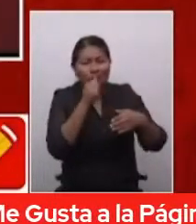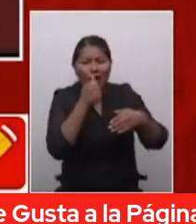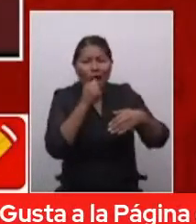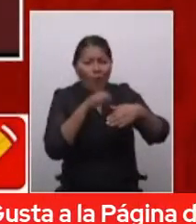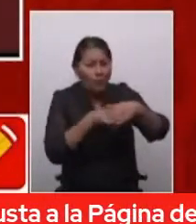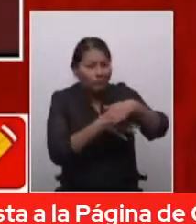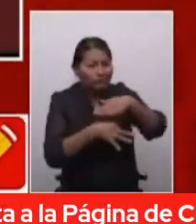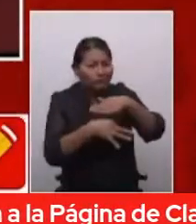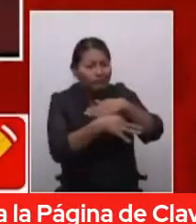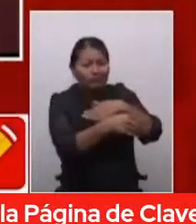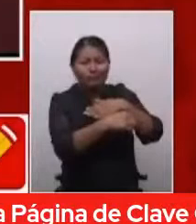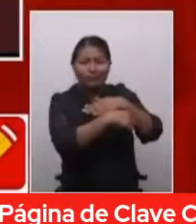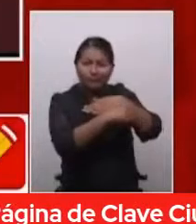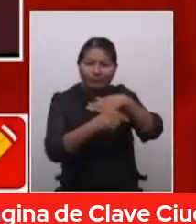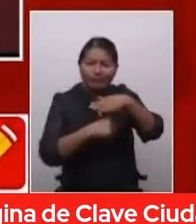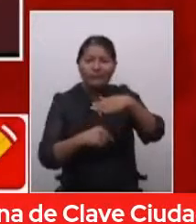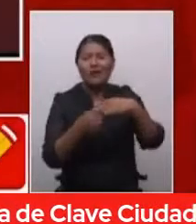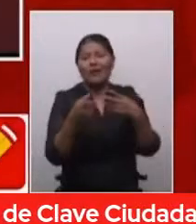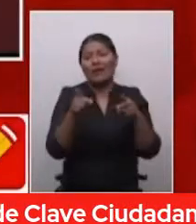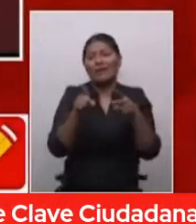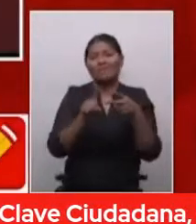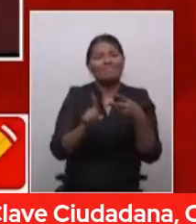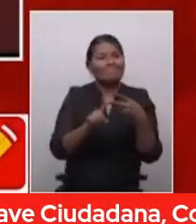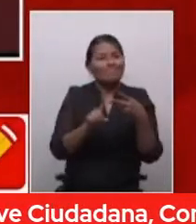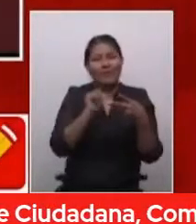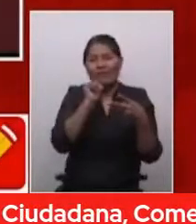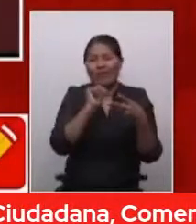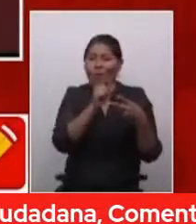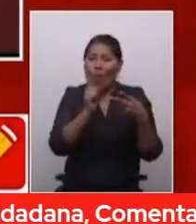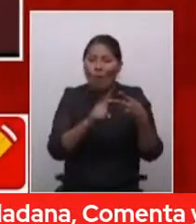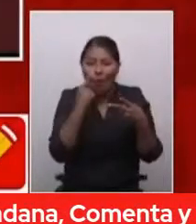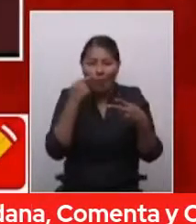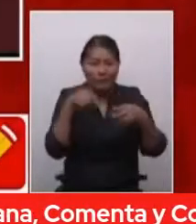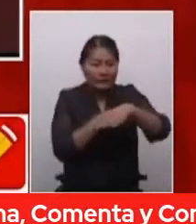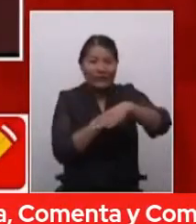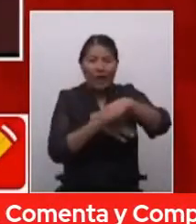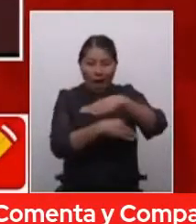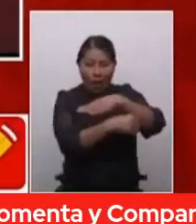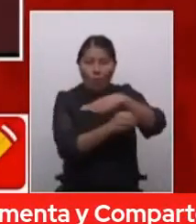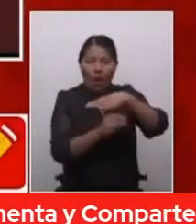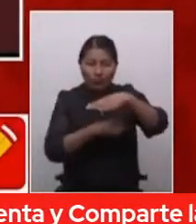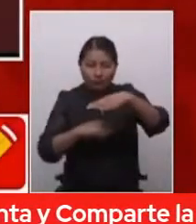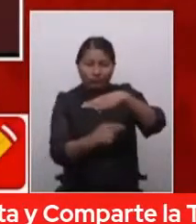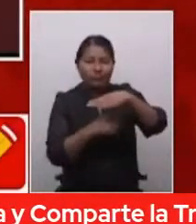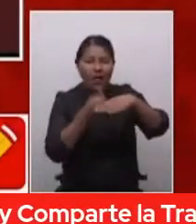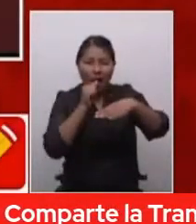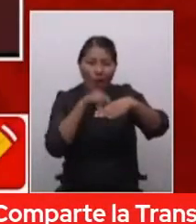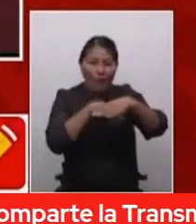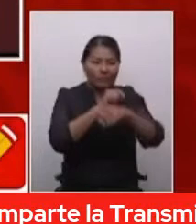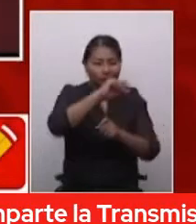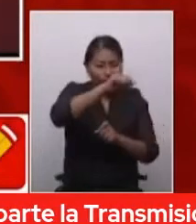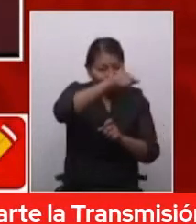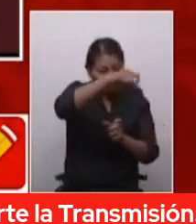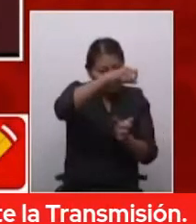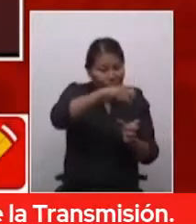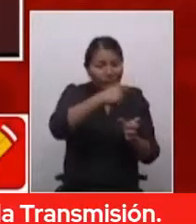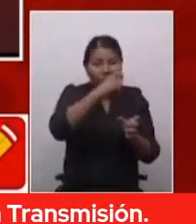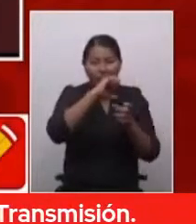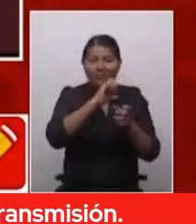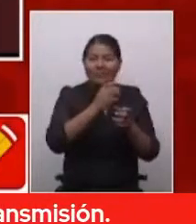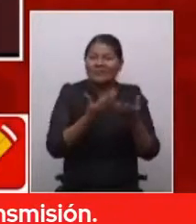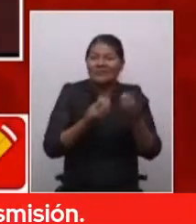al agua potable, el acceso al saneamiento básico, ¿no? En realidad, me parece que si